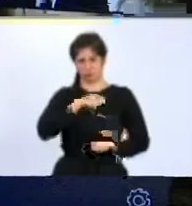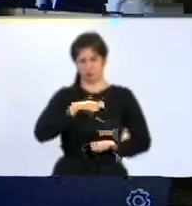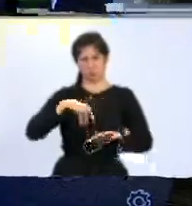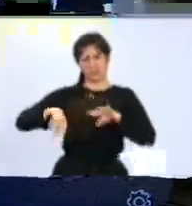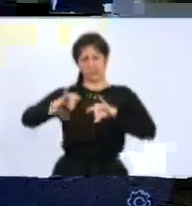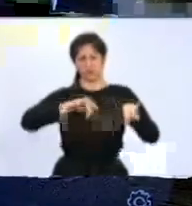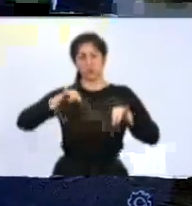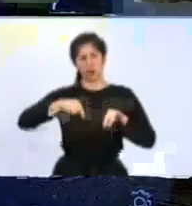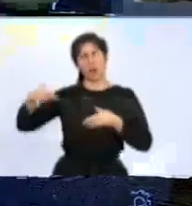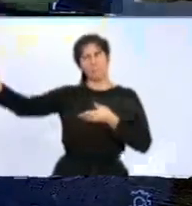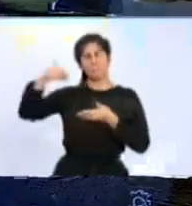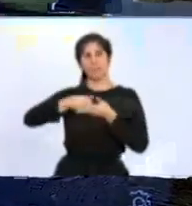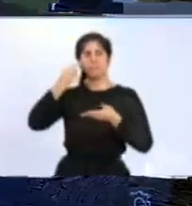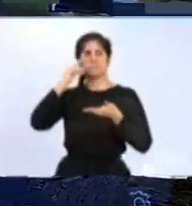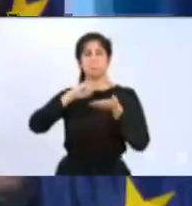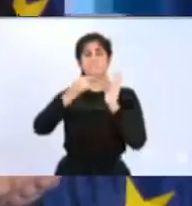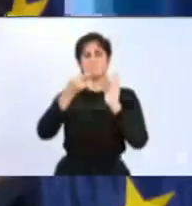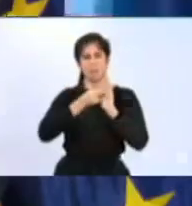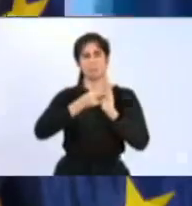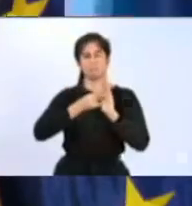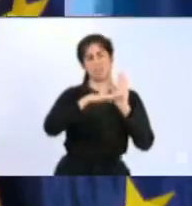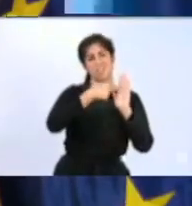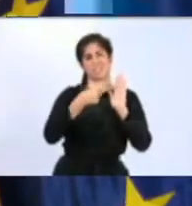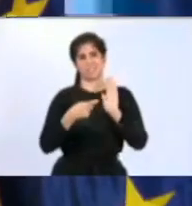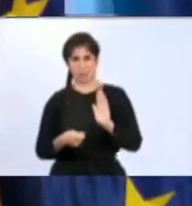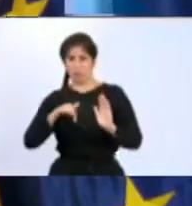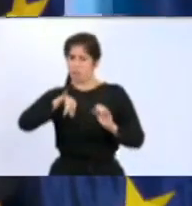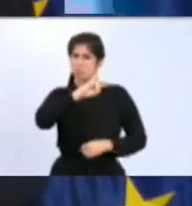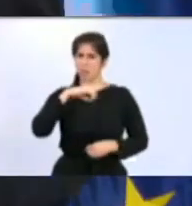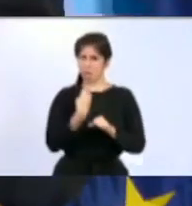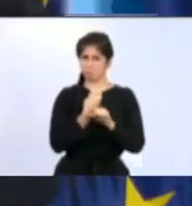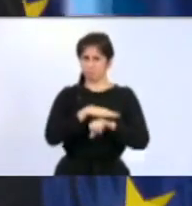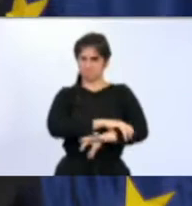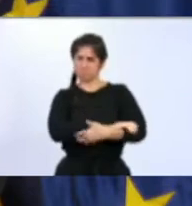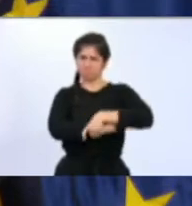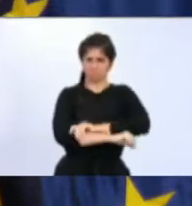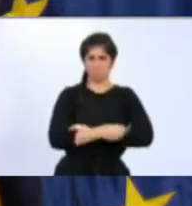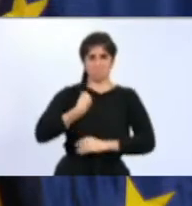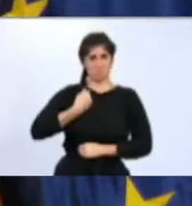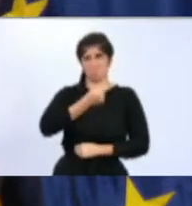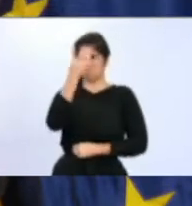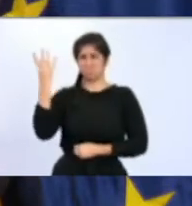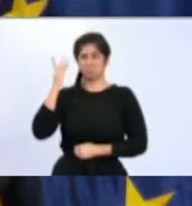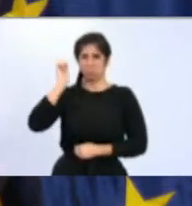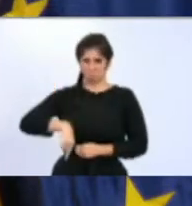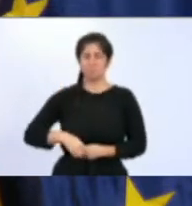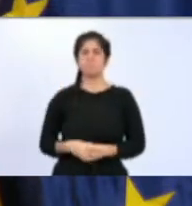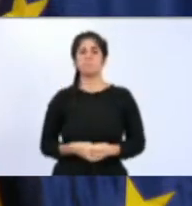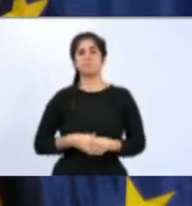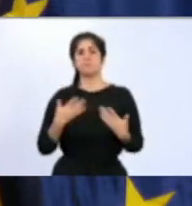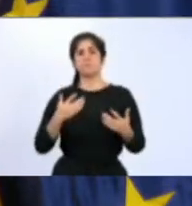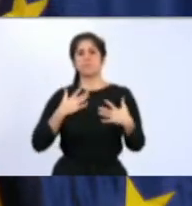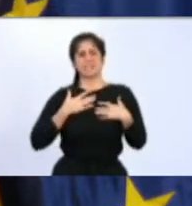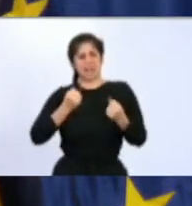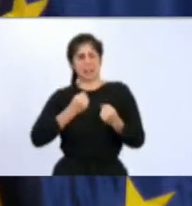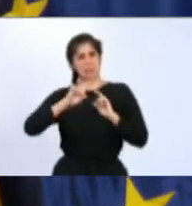de desescalada y Canarias se puso mano a la obra, como lo hicieron también otras regiones. Y trabajamos desde Sanidad y también en el Comité de Gestión